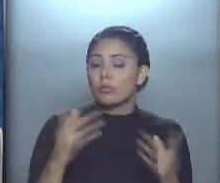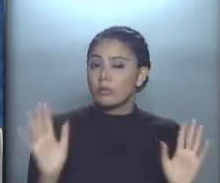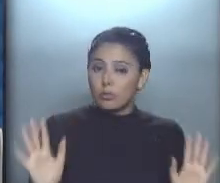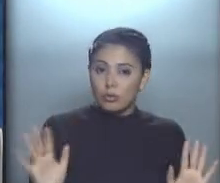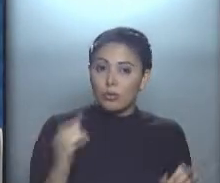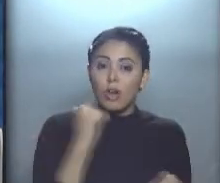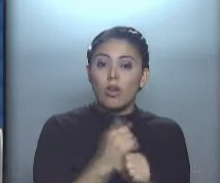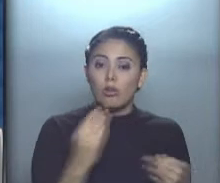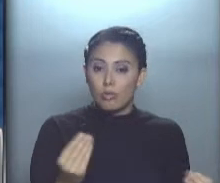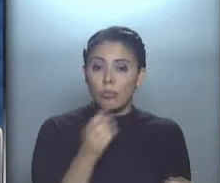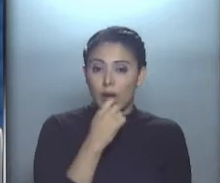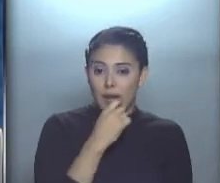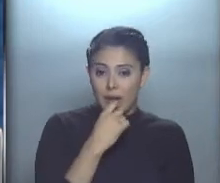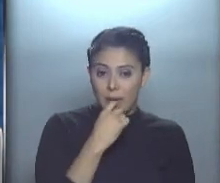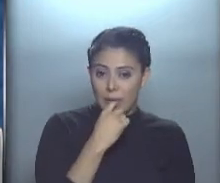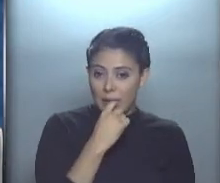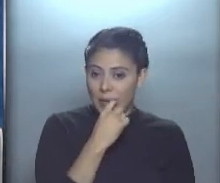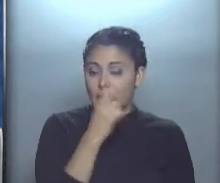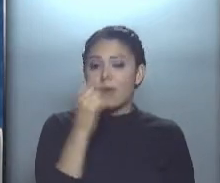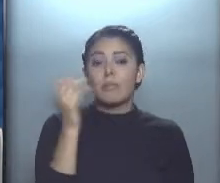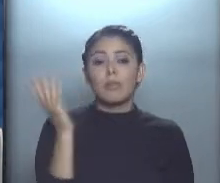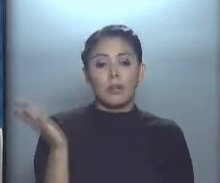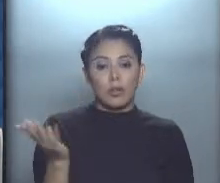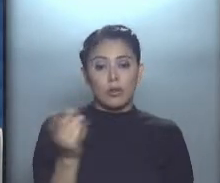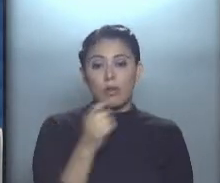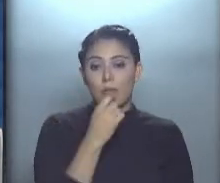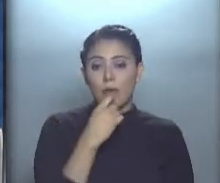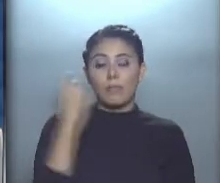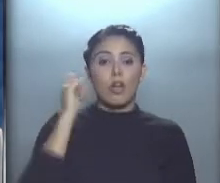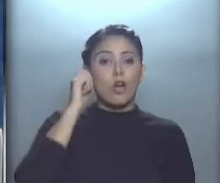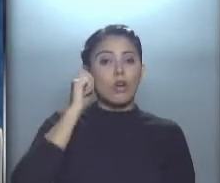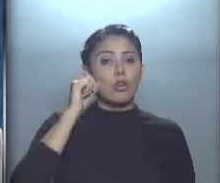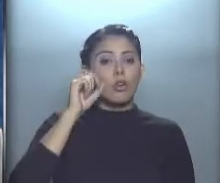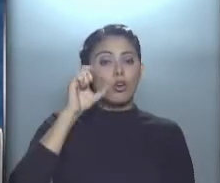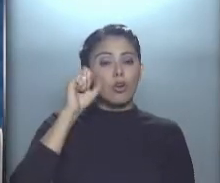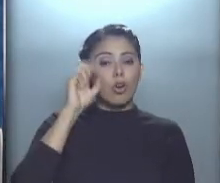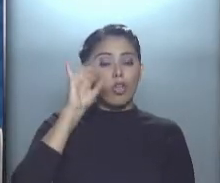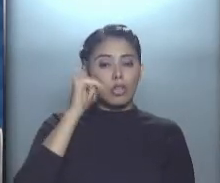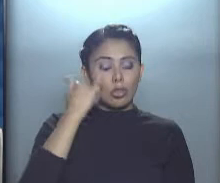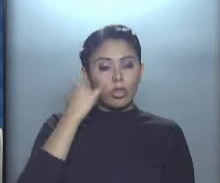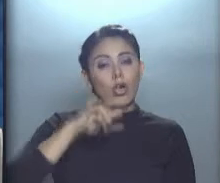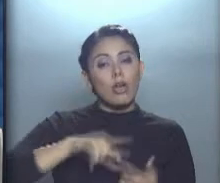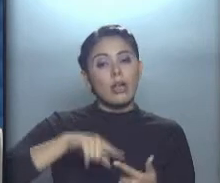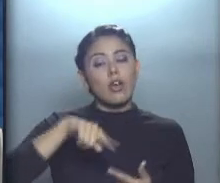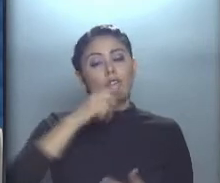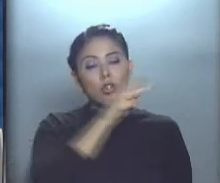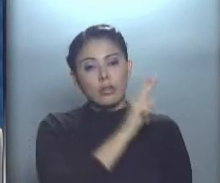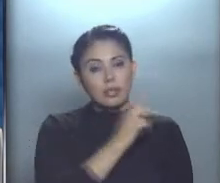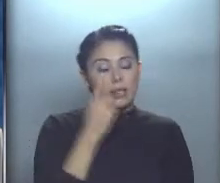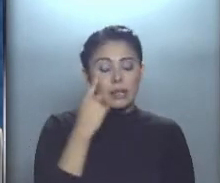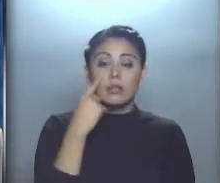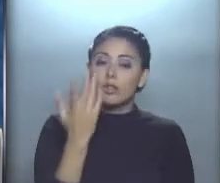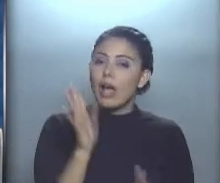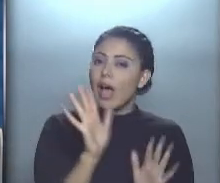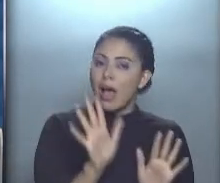con el caso concreto del almirante Godoy, lo hizo con el teniente general Bendini, de manera que es